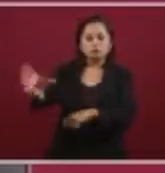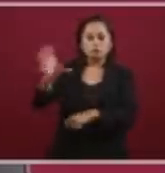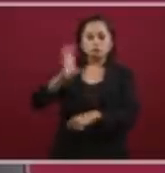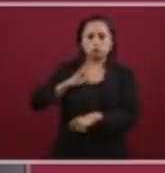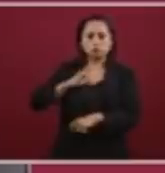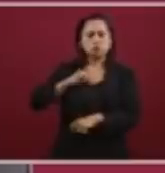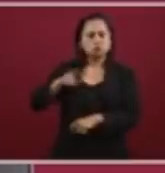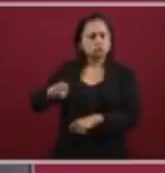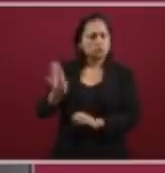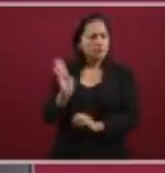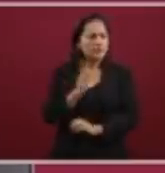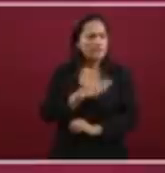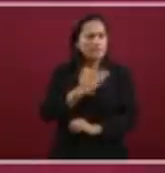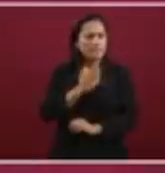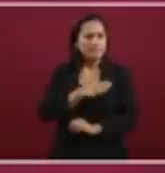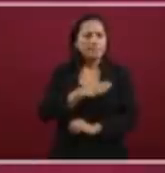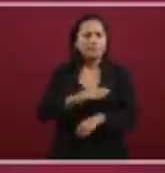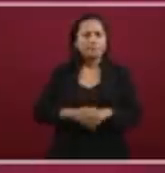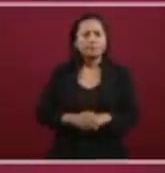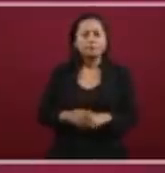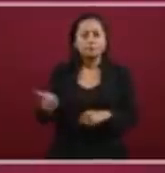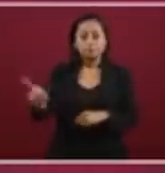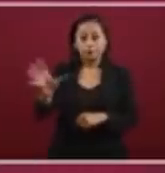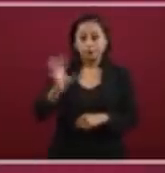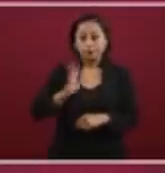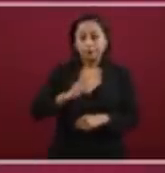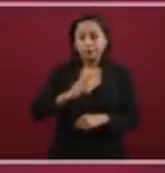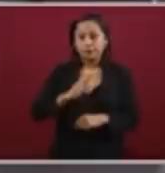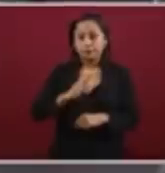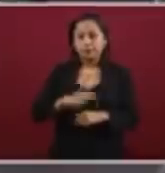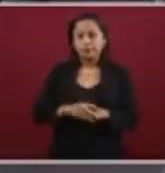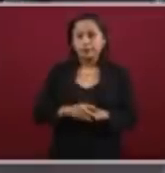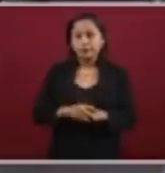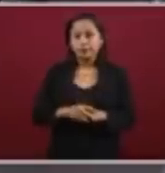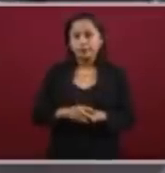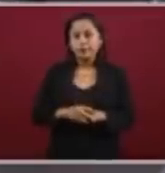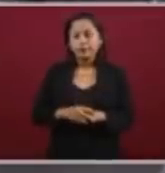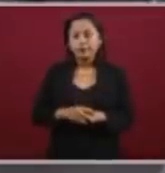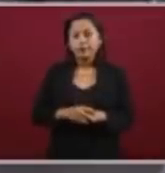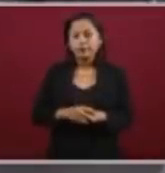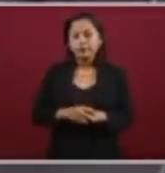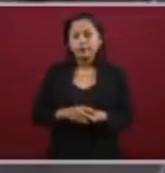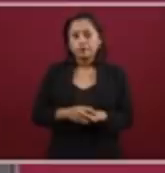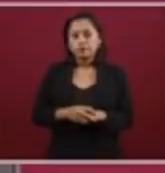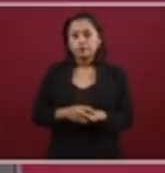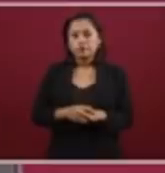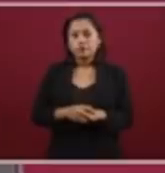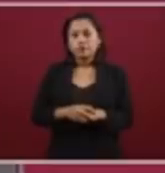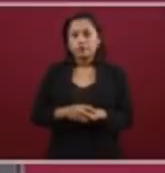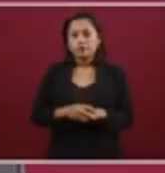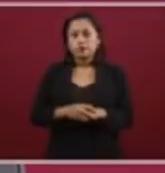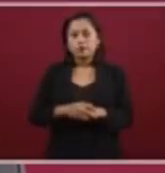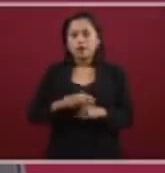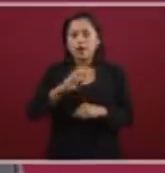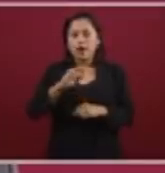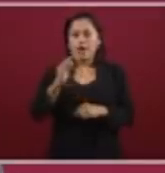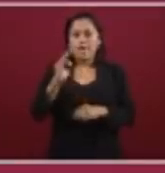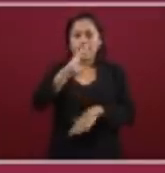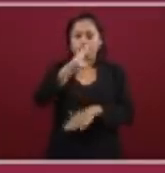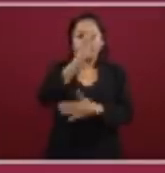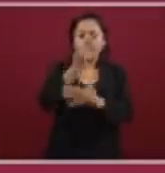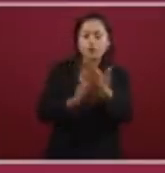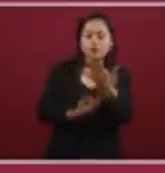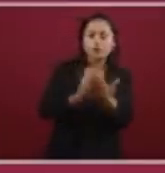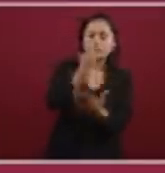fe es decir bueno como delito grave lo de la doble facturación o de la